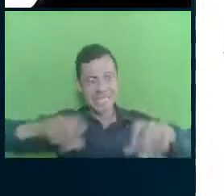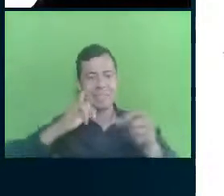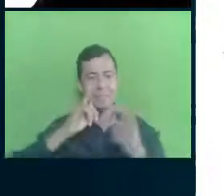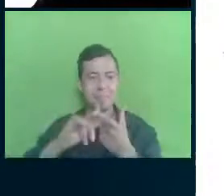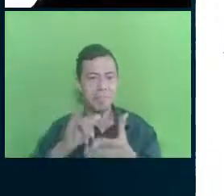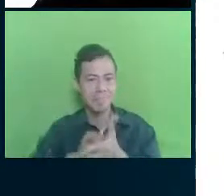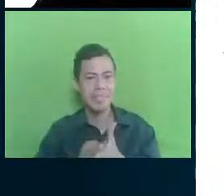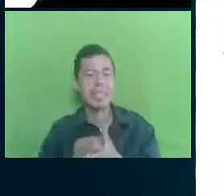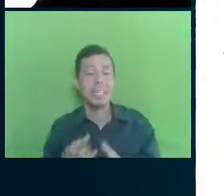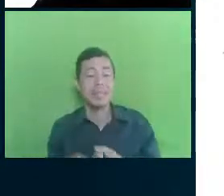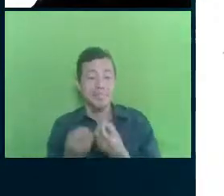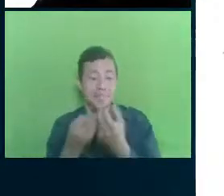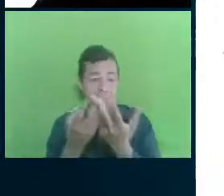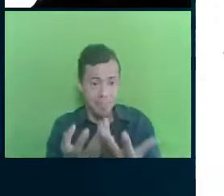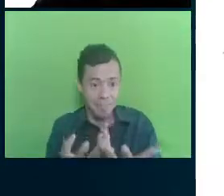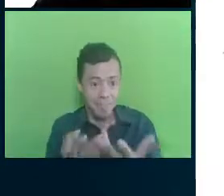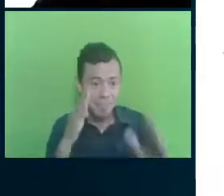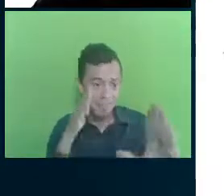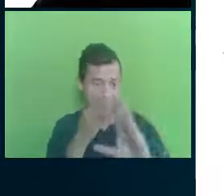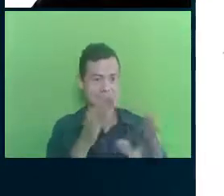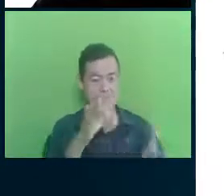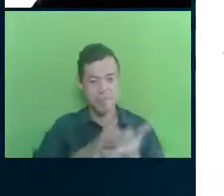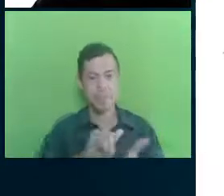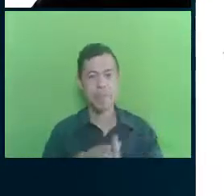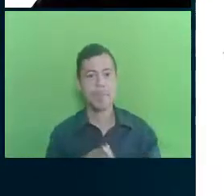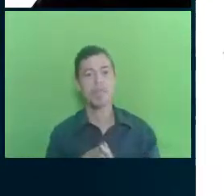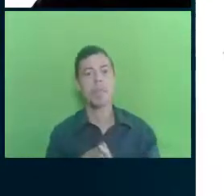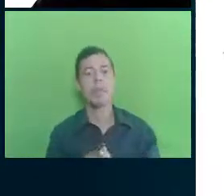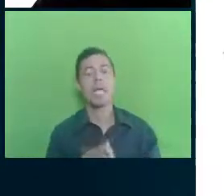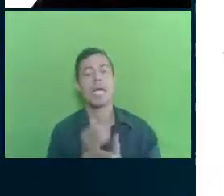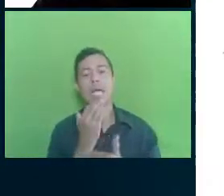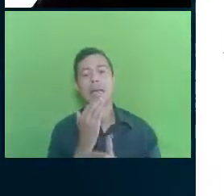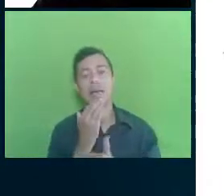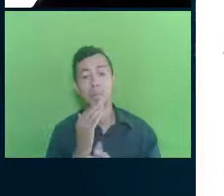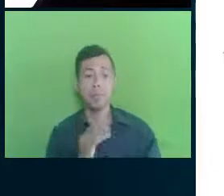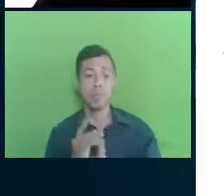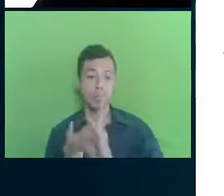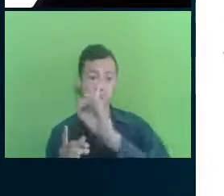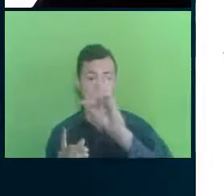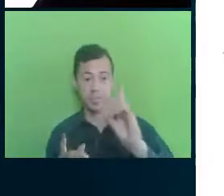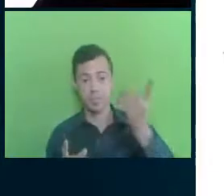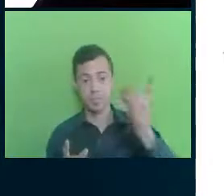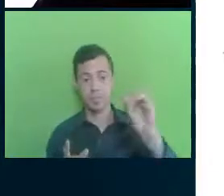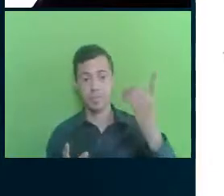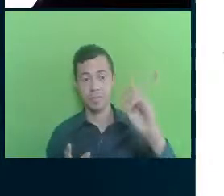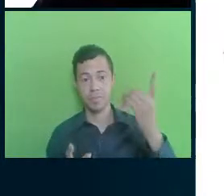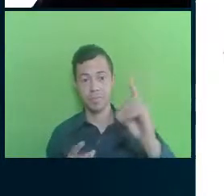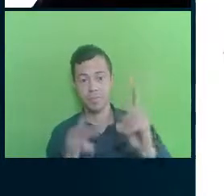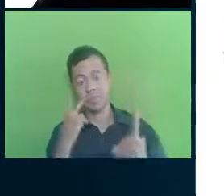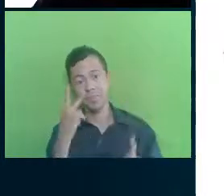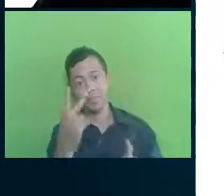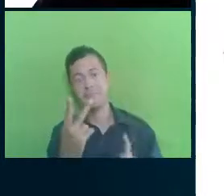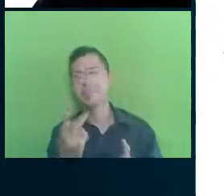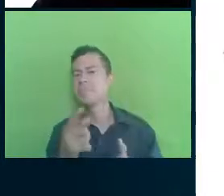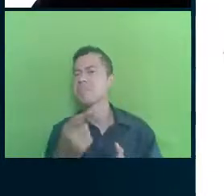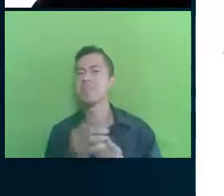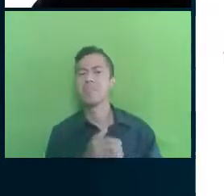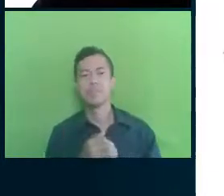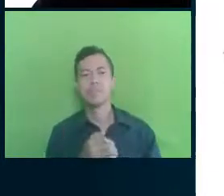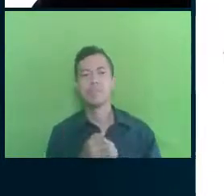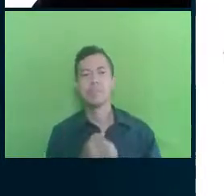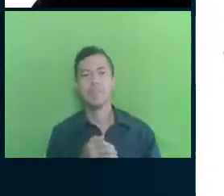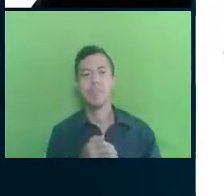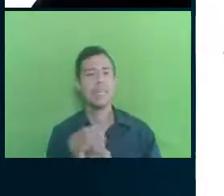para poder generar esas predicciones. Lo que están viendo a mano derecha efectivamente es ya una